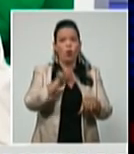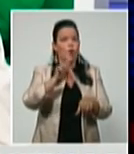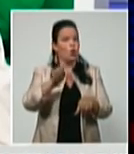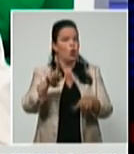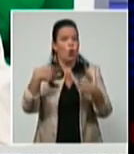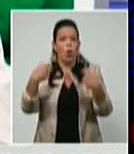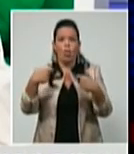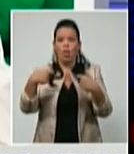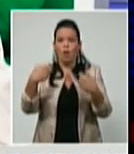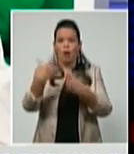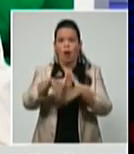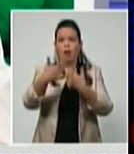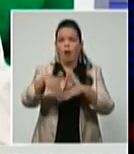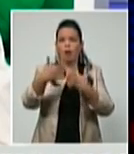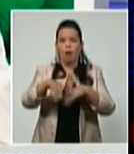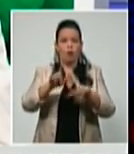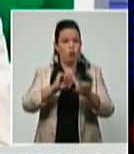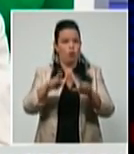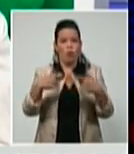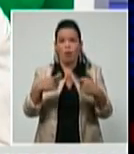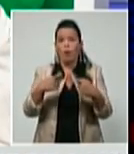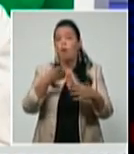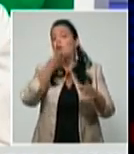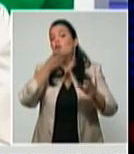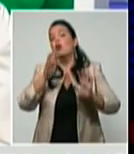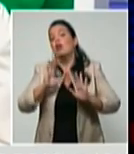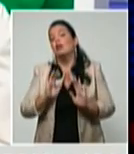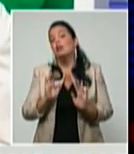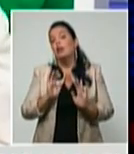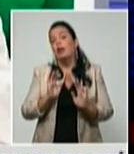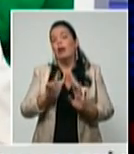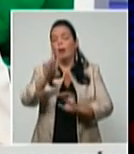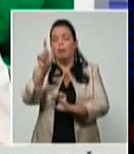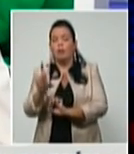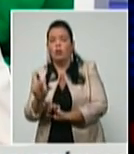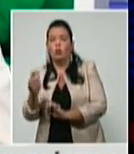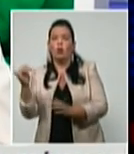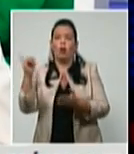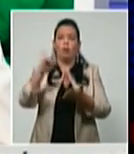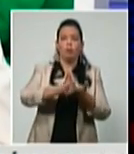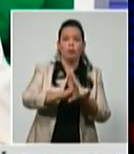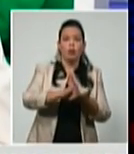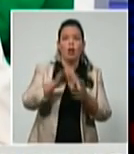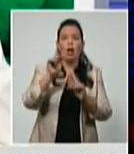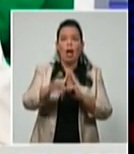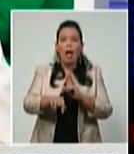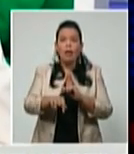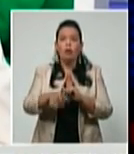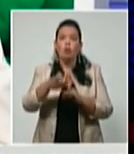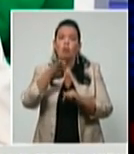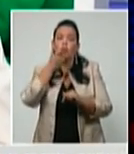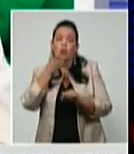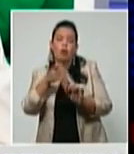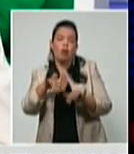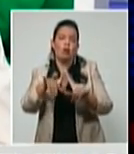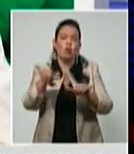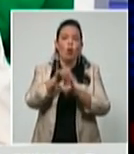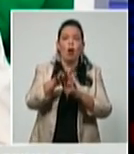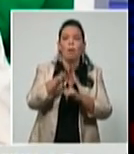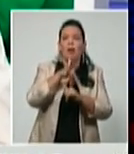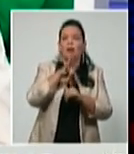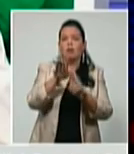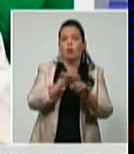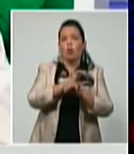que se diagnosticara como un caso COVID-19. No quisiéramos, pero está pasando.